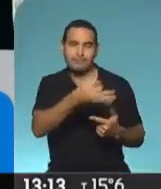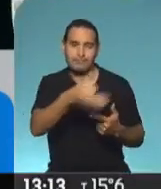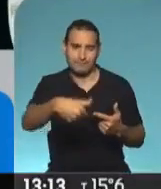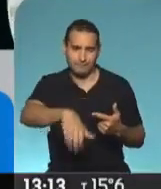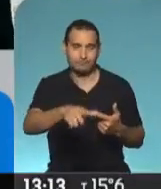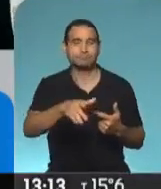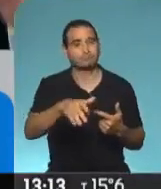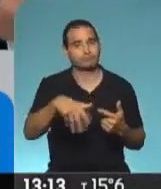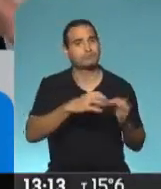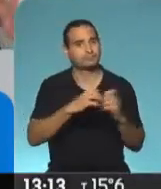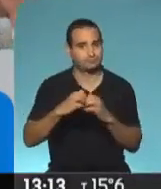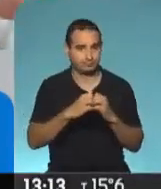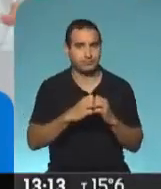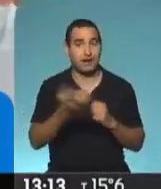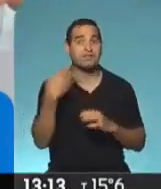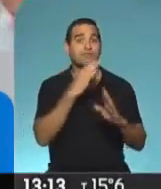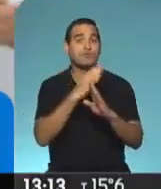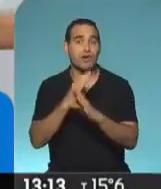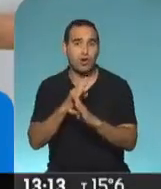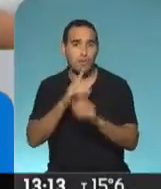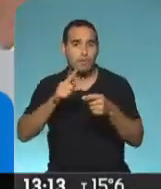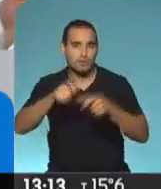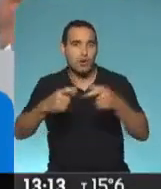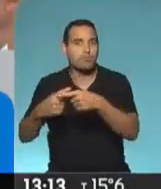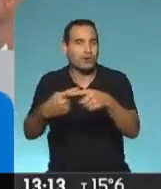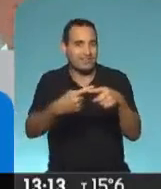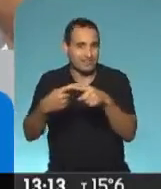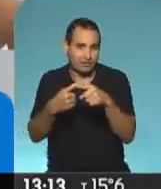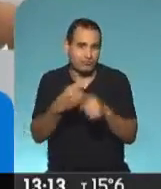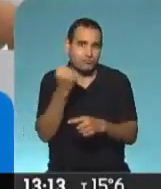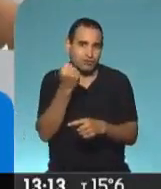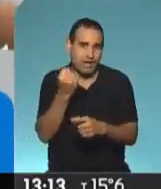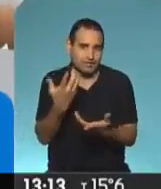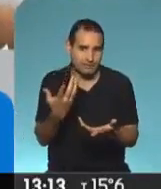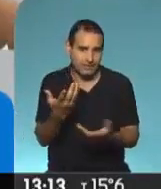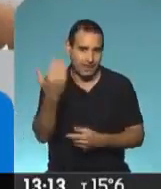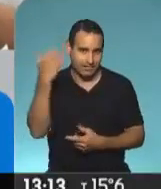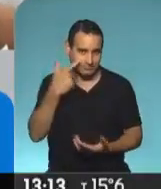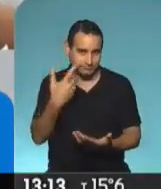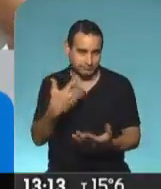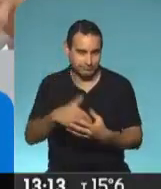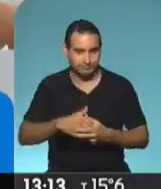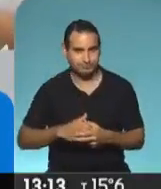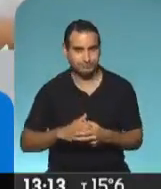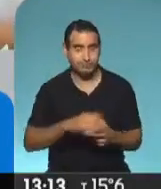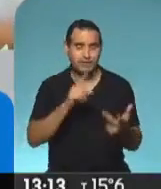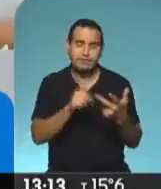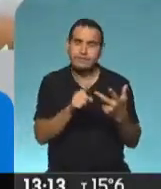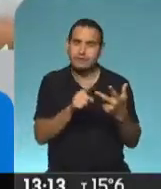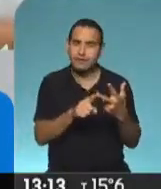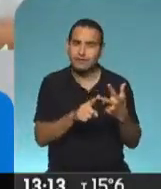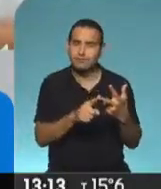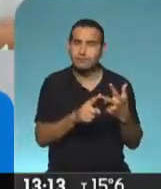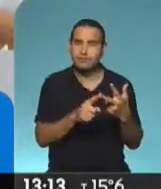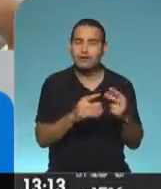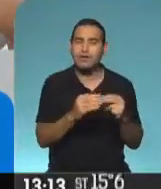mucha polémica cuando los espiados eran los propios políticos de renombre, ¿no? De Claro. quienes entonces estaban en el oficialismo. Y esta tercera